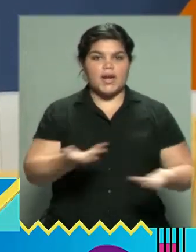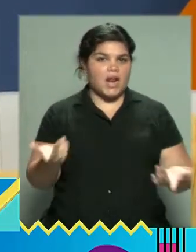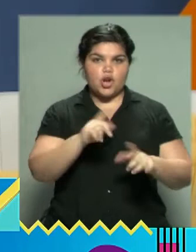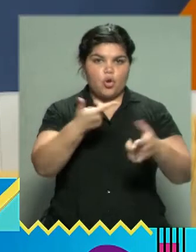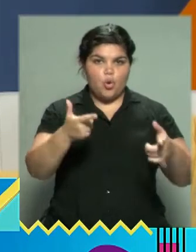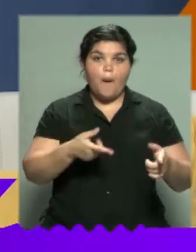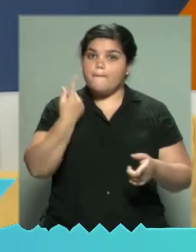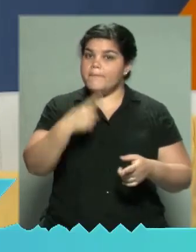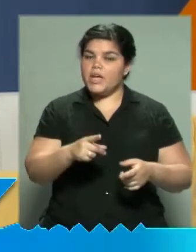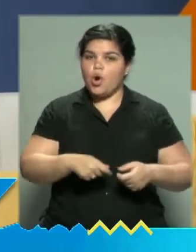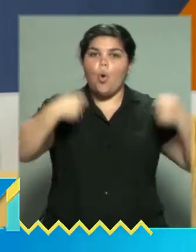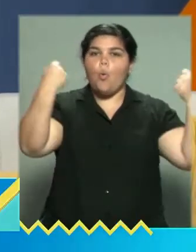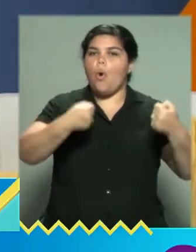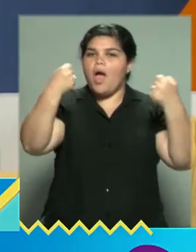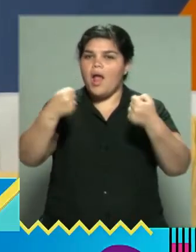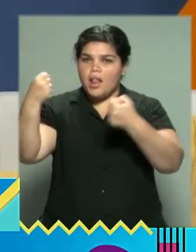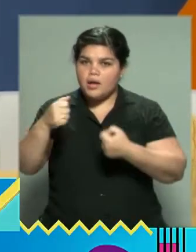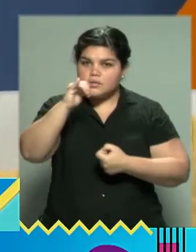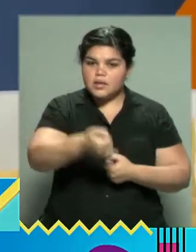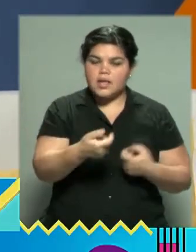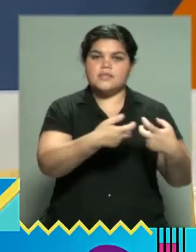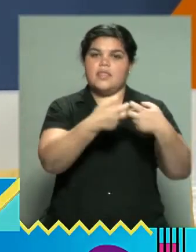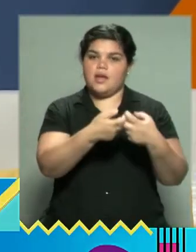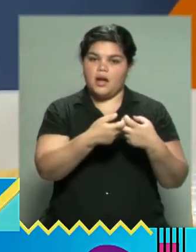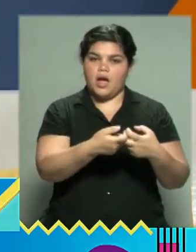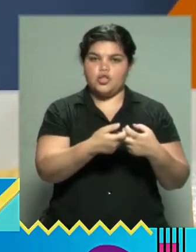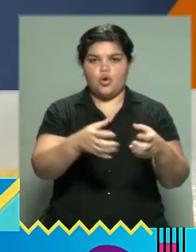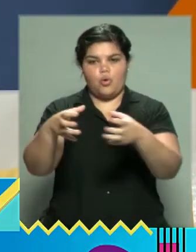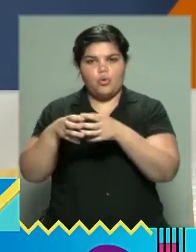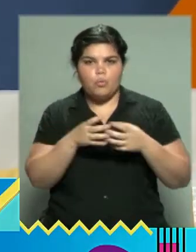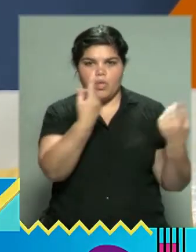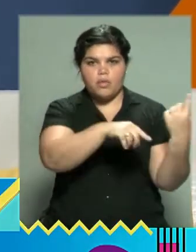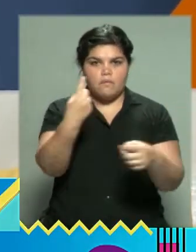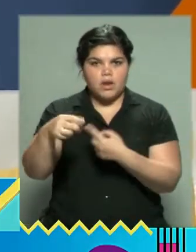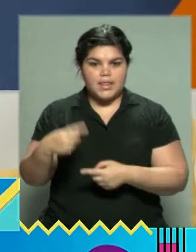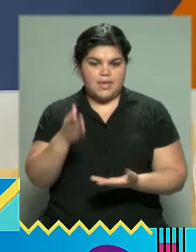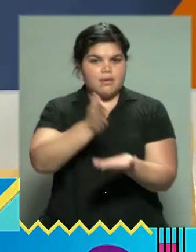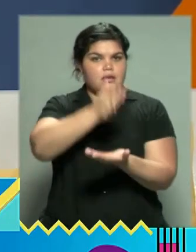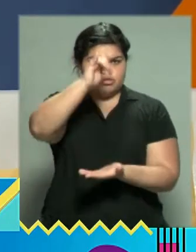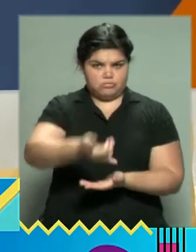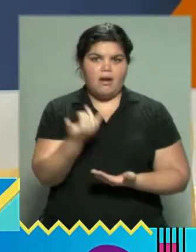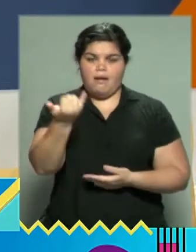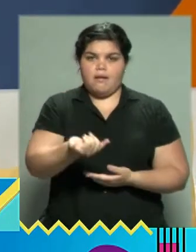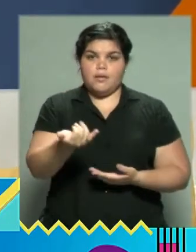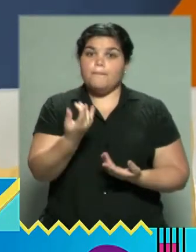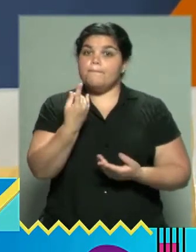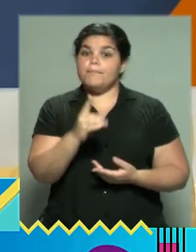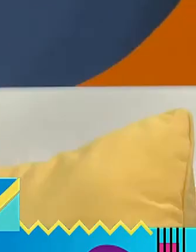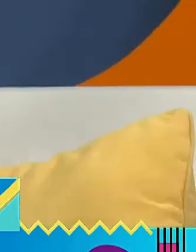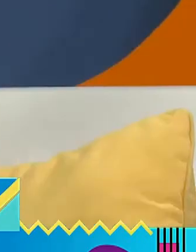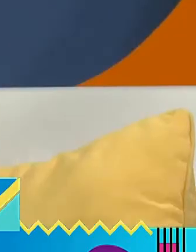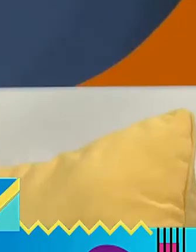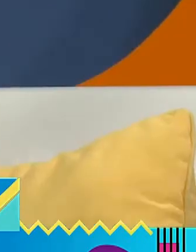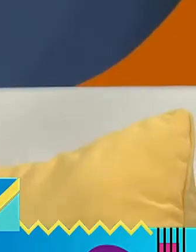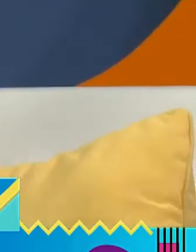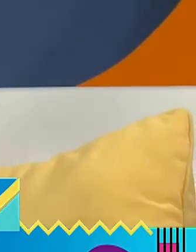huelgas. Distintos sindicatos, distintos gremios. O sea, el derecho estaba. El tema es que si tu